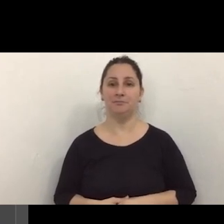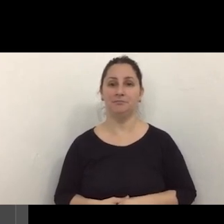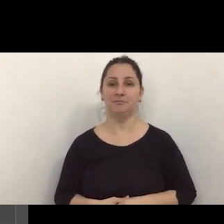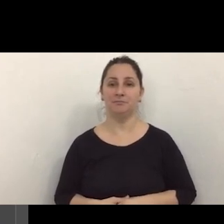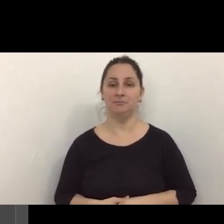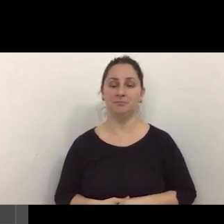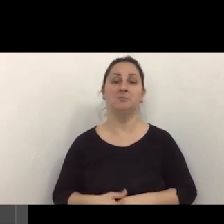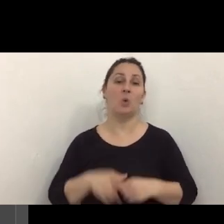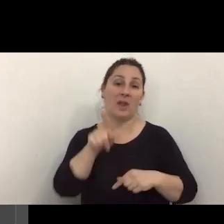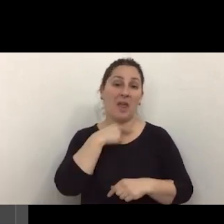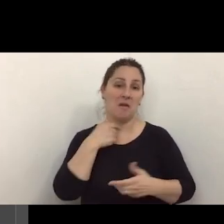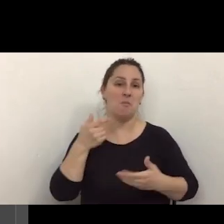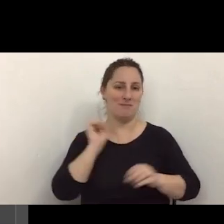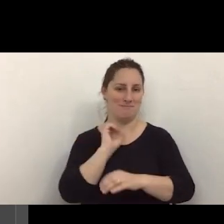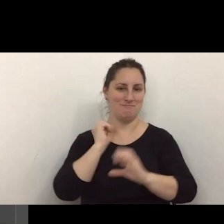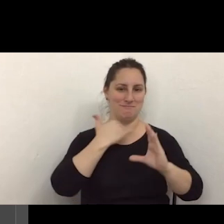compartir.